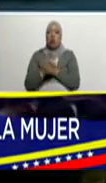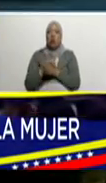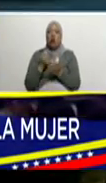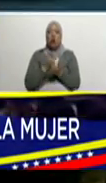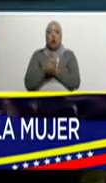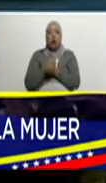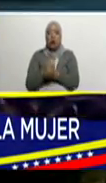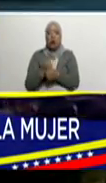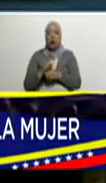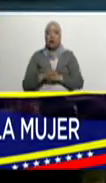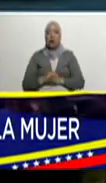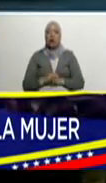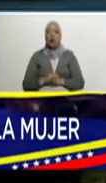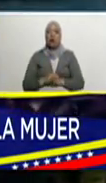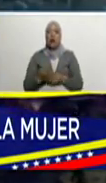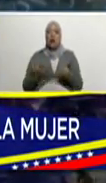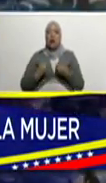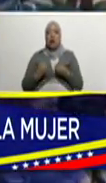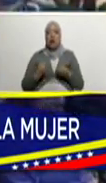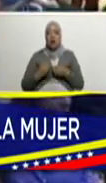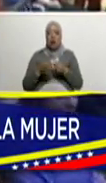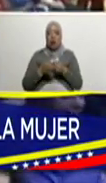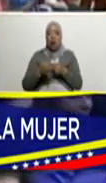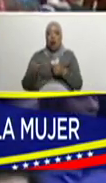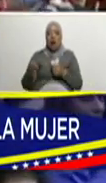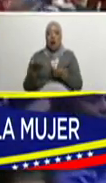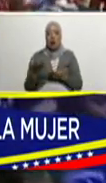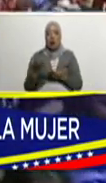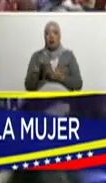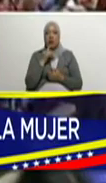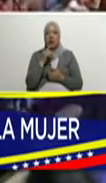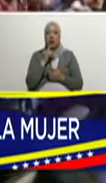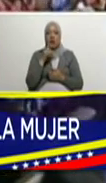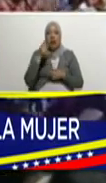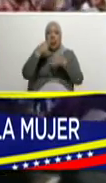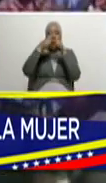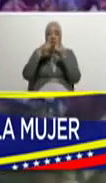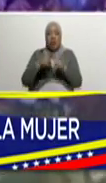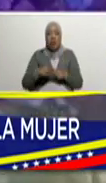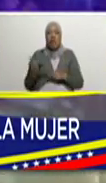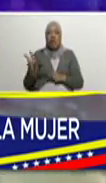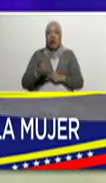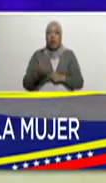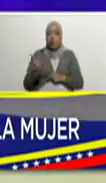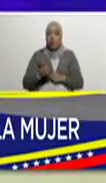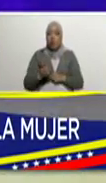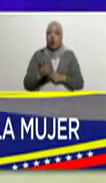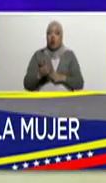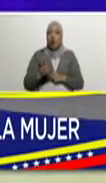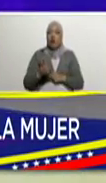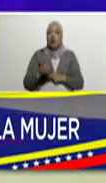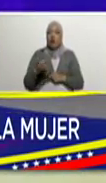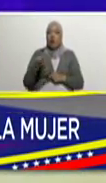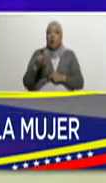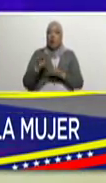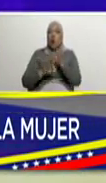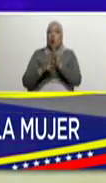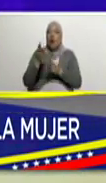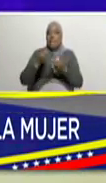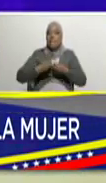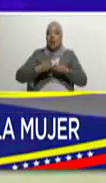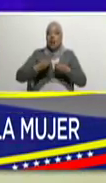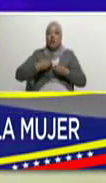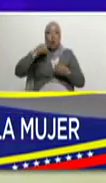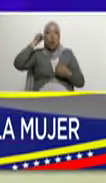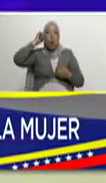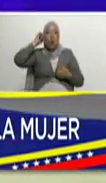amor. La vida es larga, dicen las estadísticas venezolanas, que la expectativa de vida en la